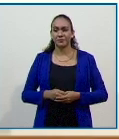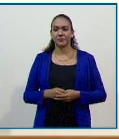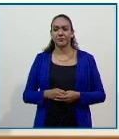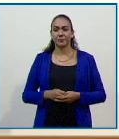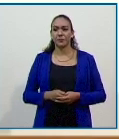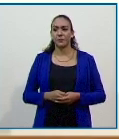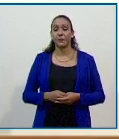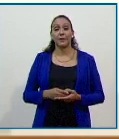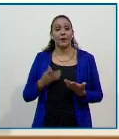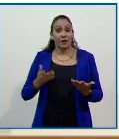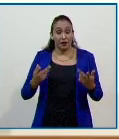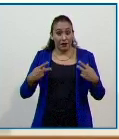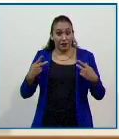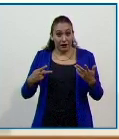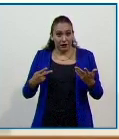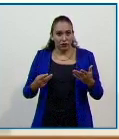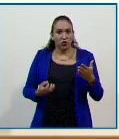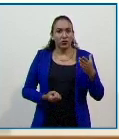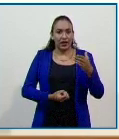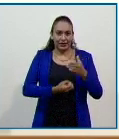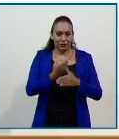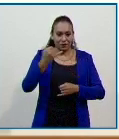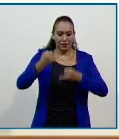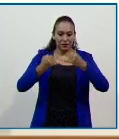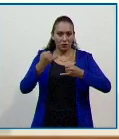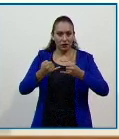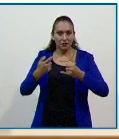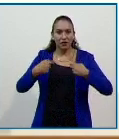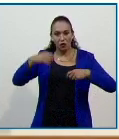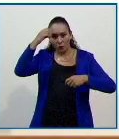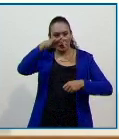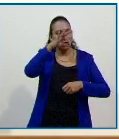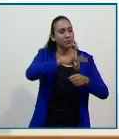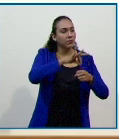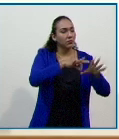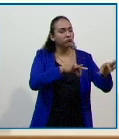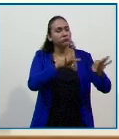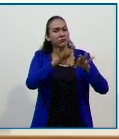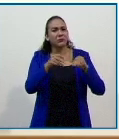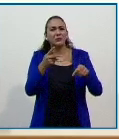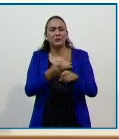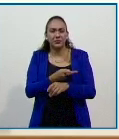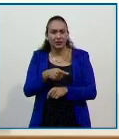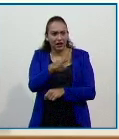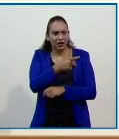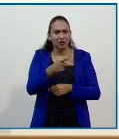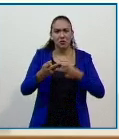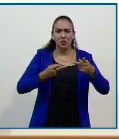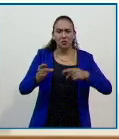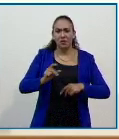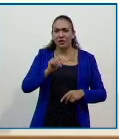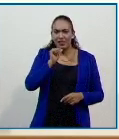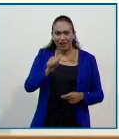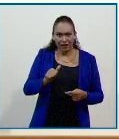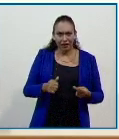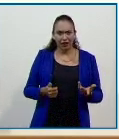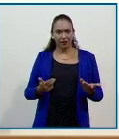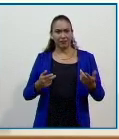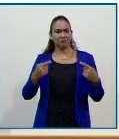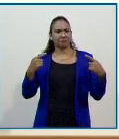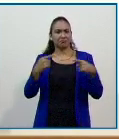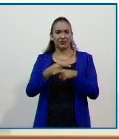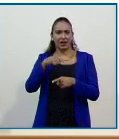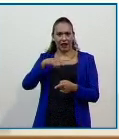personas candidatas a estos puestos sin control de los perfiles de selección a través de campañas políticas, lo que es contrario a la propia naturaleza de la actividad